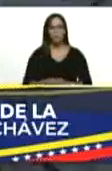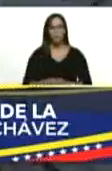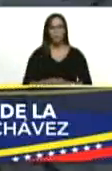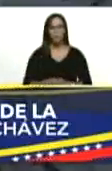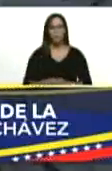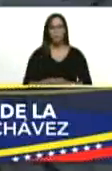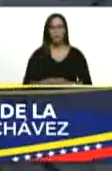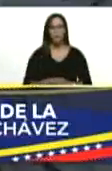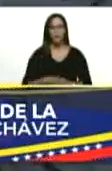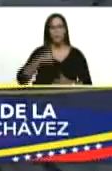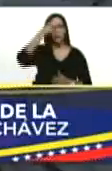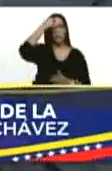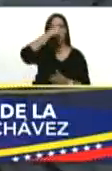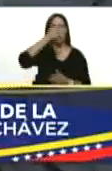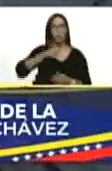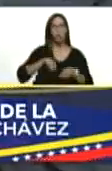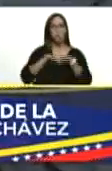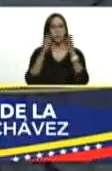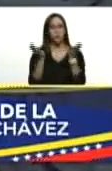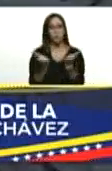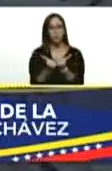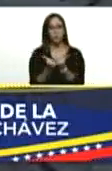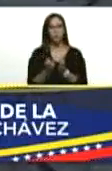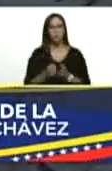y para los pueblos del mundo.